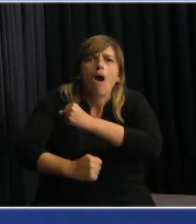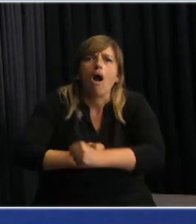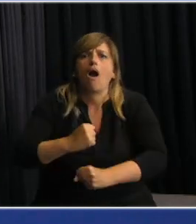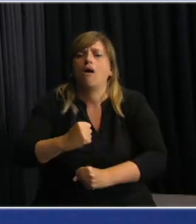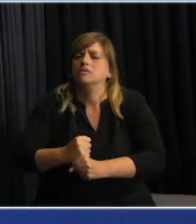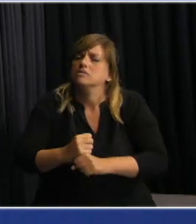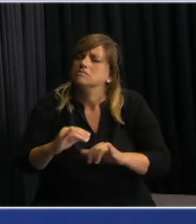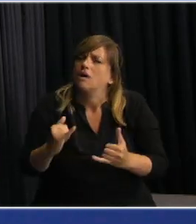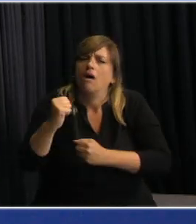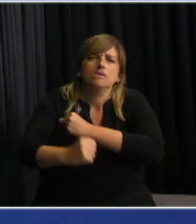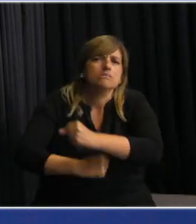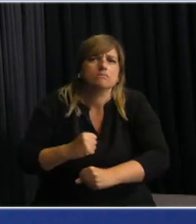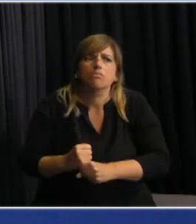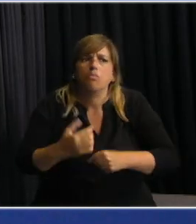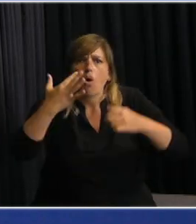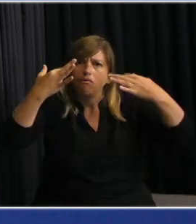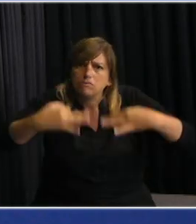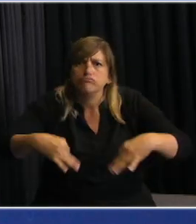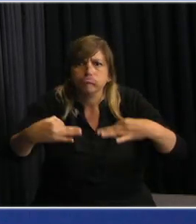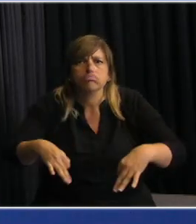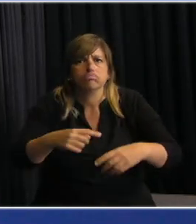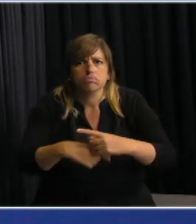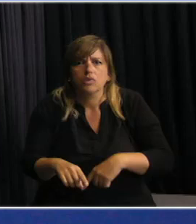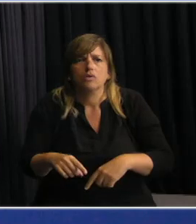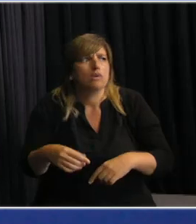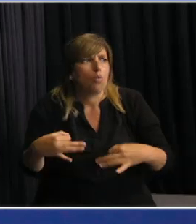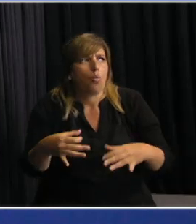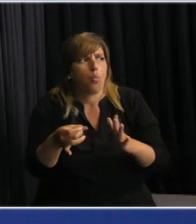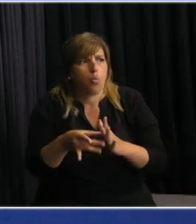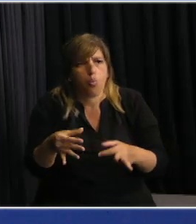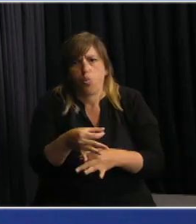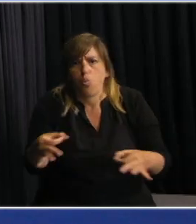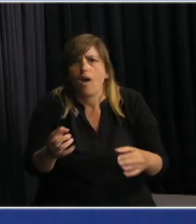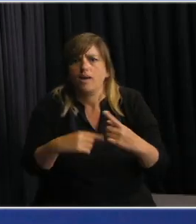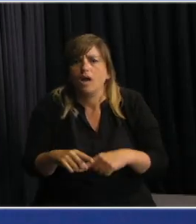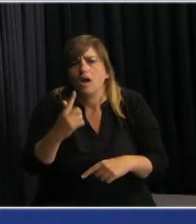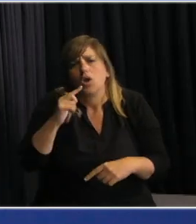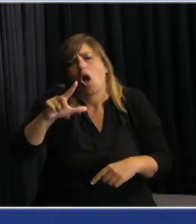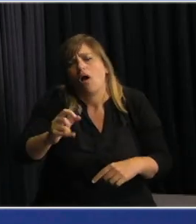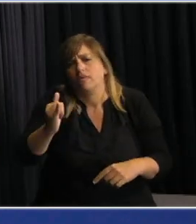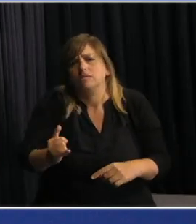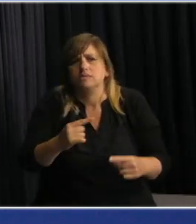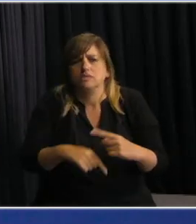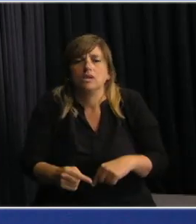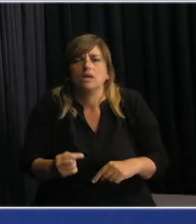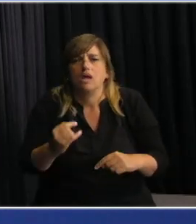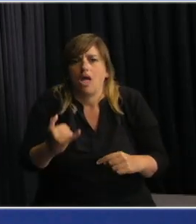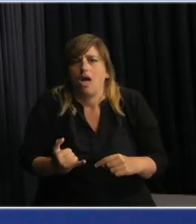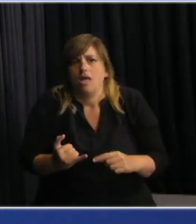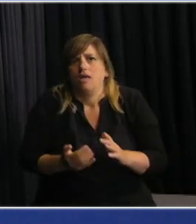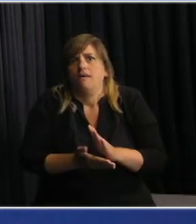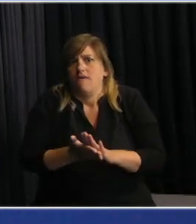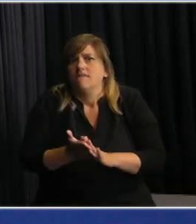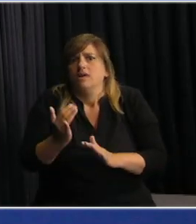muy, muy eficiente, muy eficaz. Y obviamente van a tener sobre